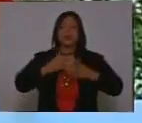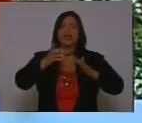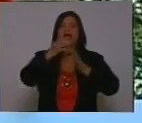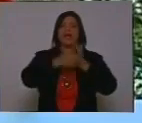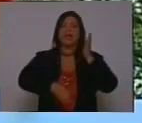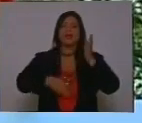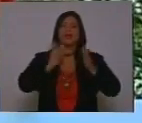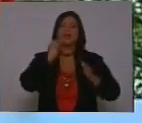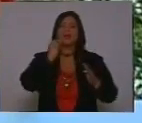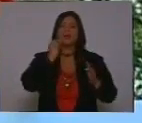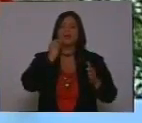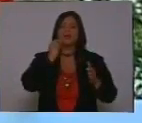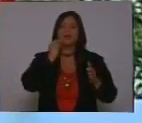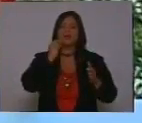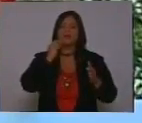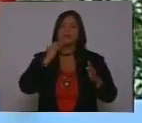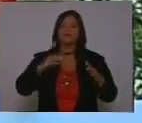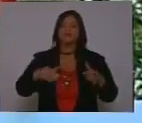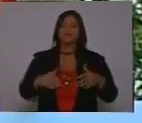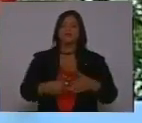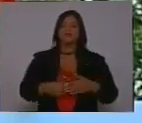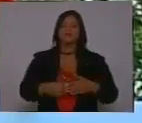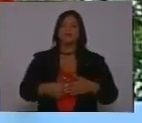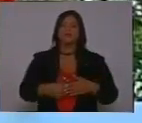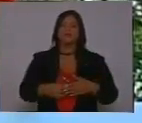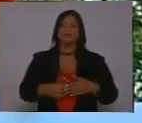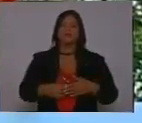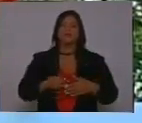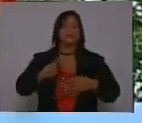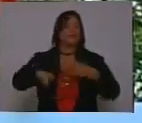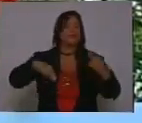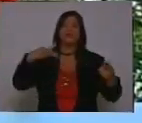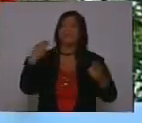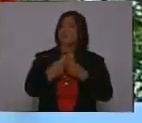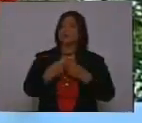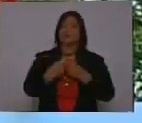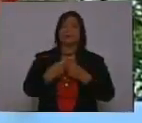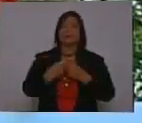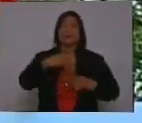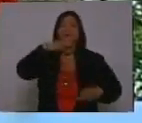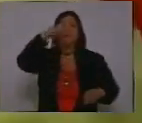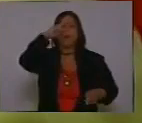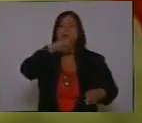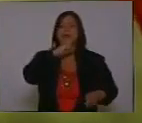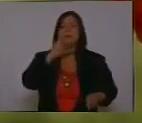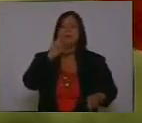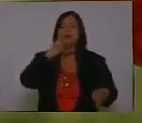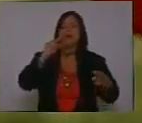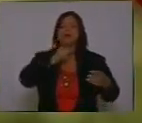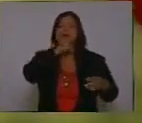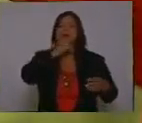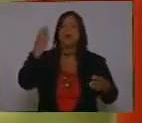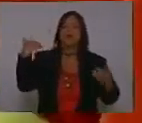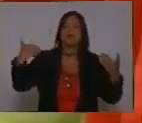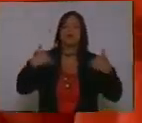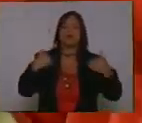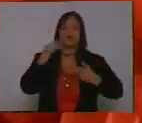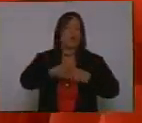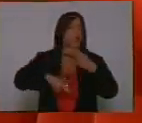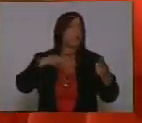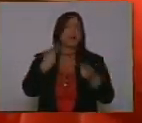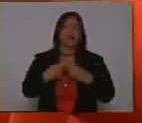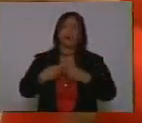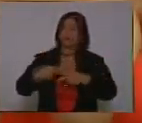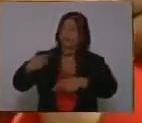de la juventud, para no padecer lo que nuestros padres padecieron, para que nuestras